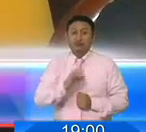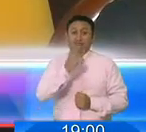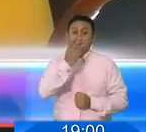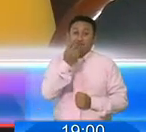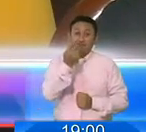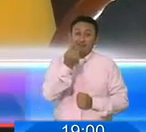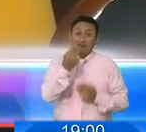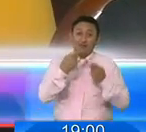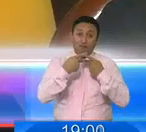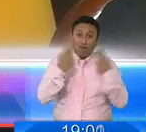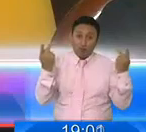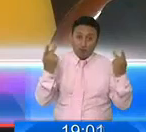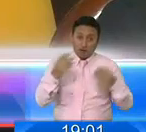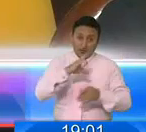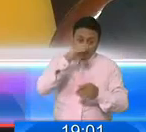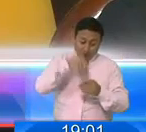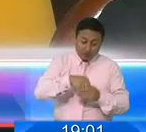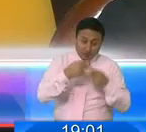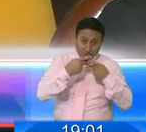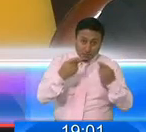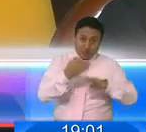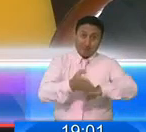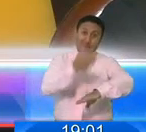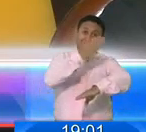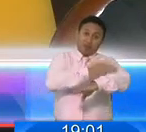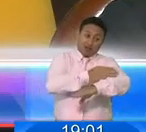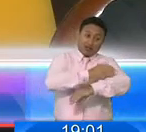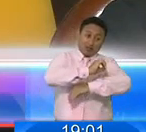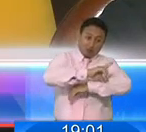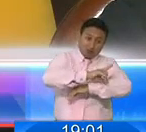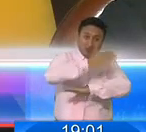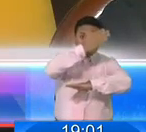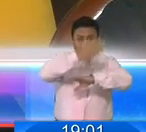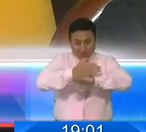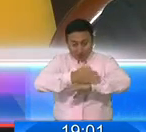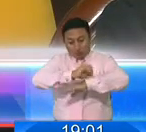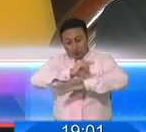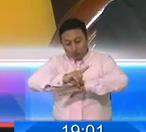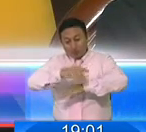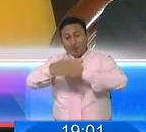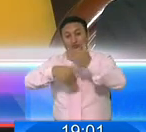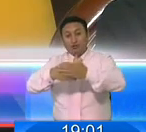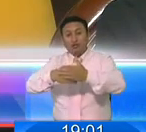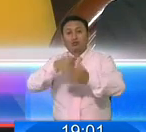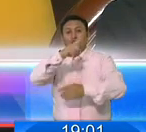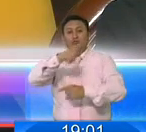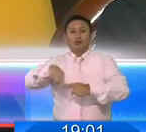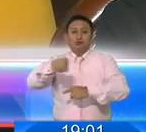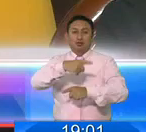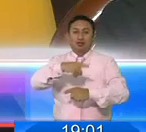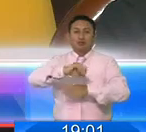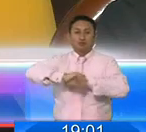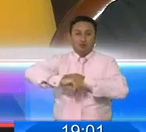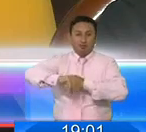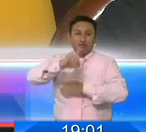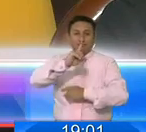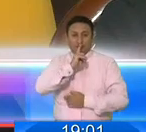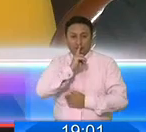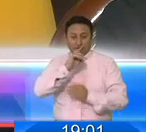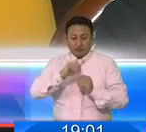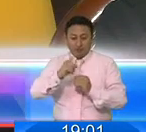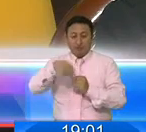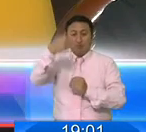públicos en la precampaña en el silencio electoral y durante las campañas próximas